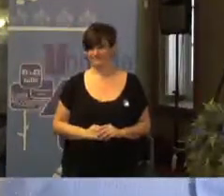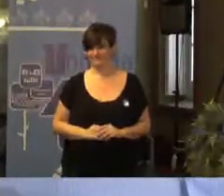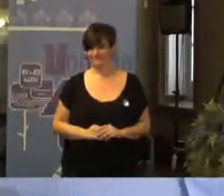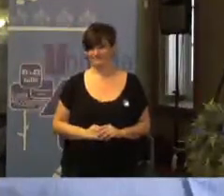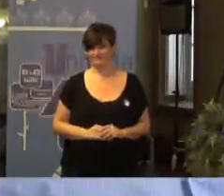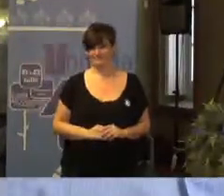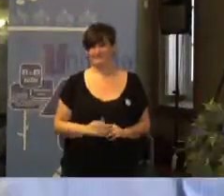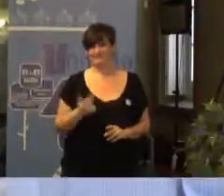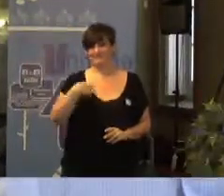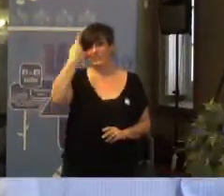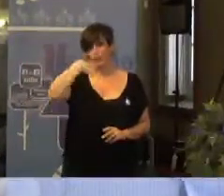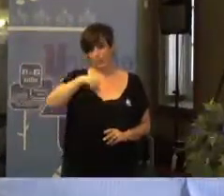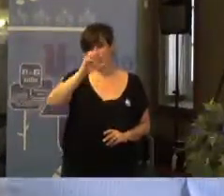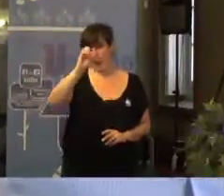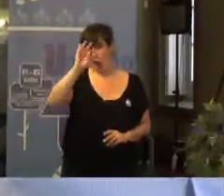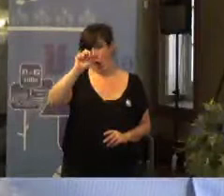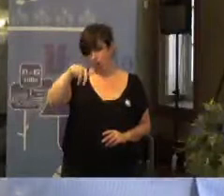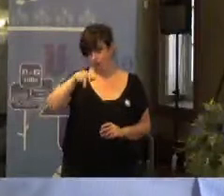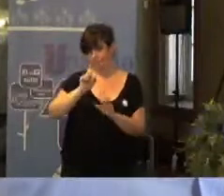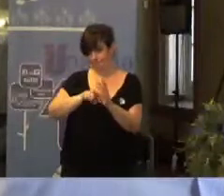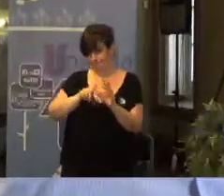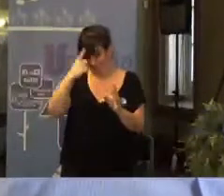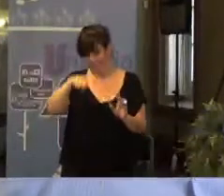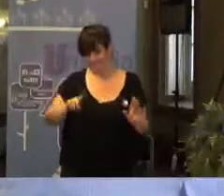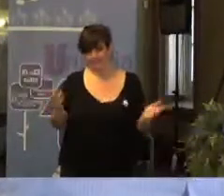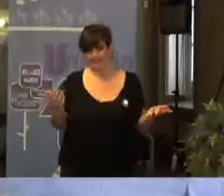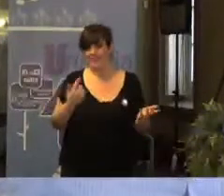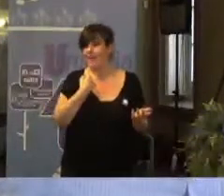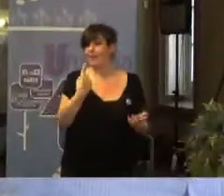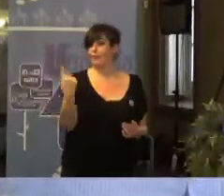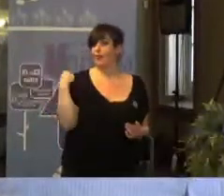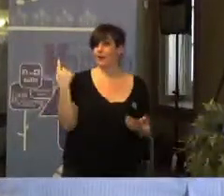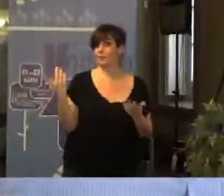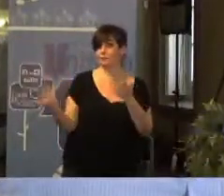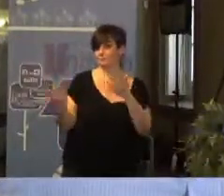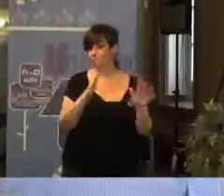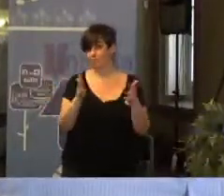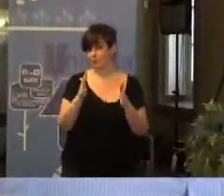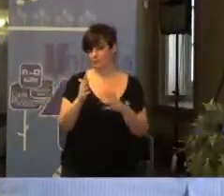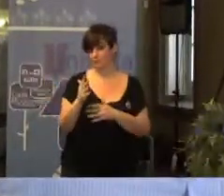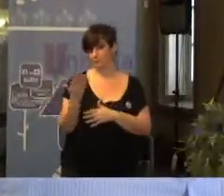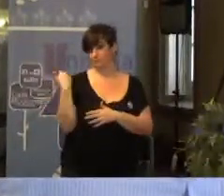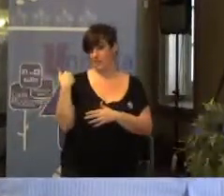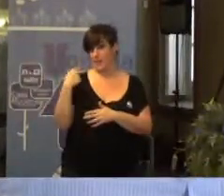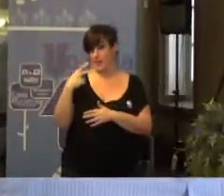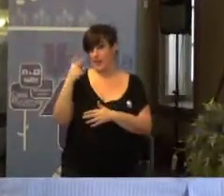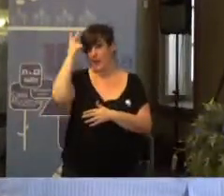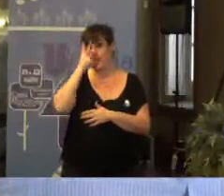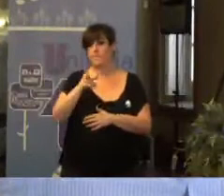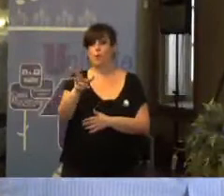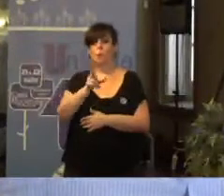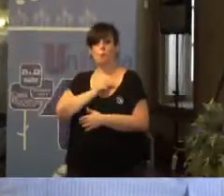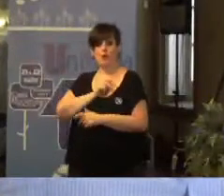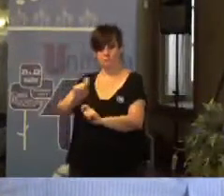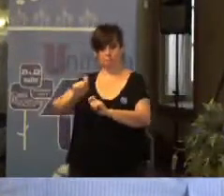que eu sei que están contra a OTAN tamén, hai pouco menos dun ano deronme un premio en Vigo, Galegas Destacadas, non